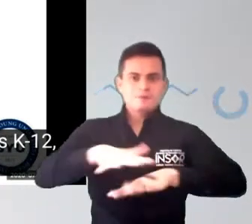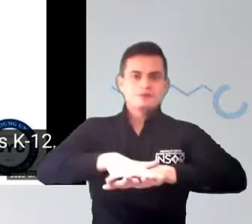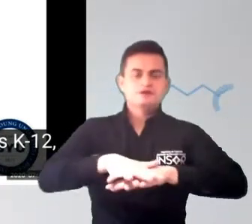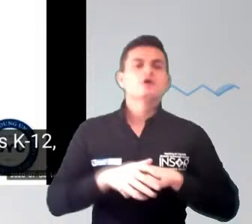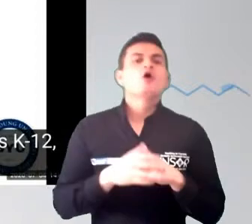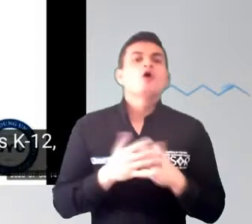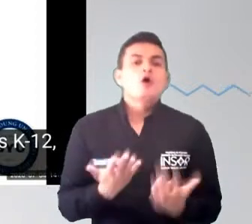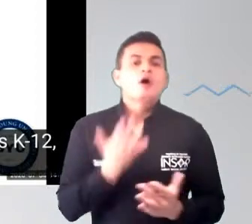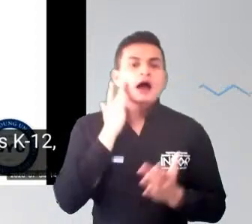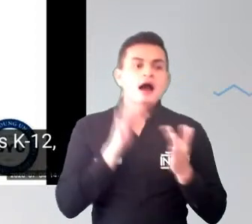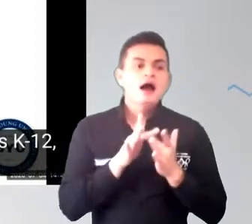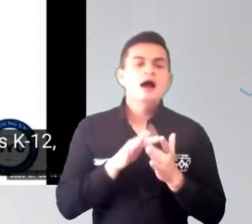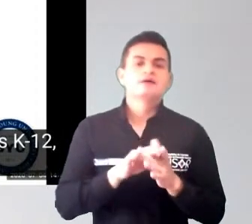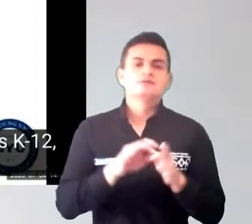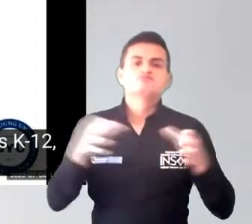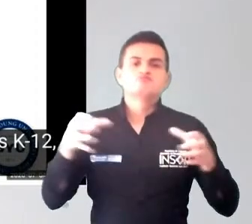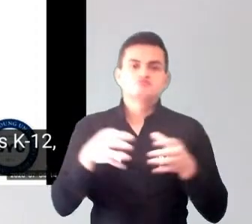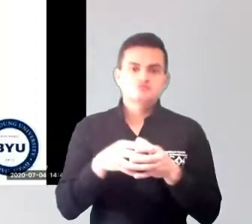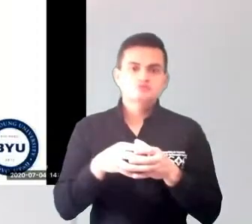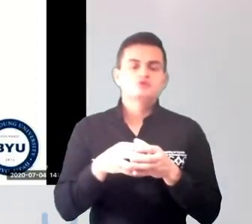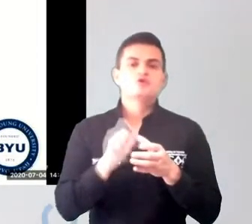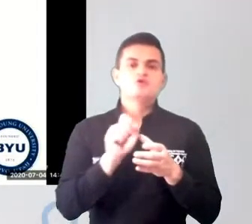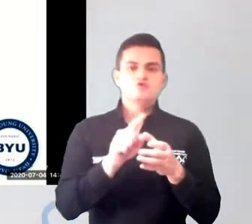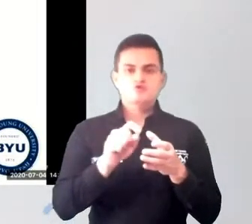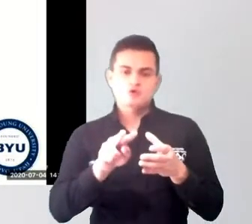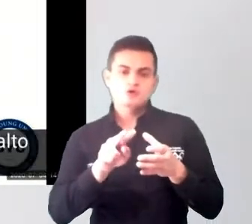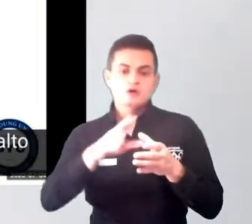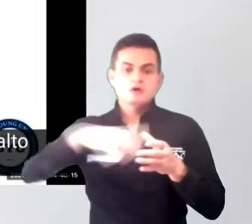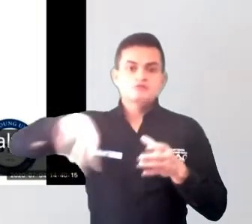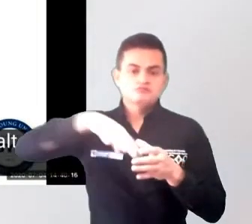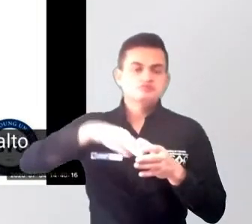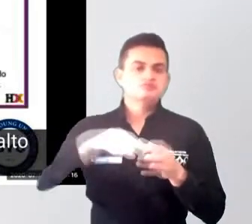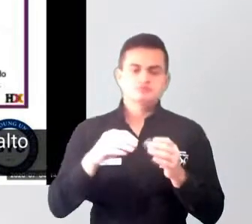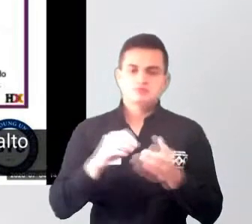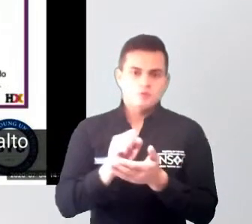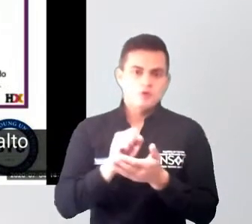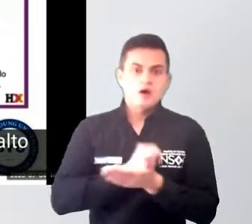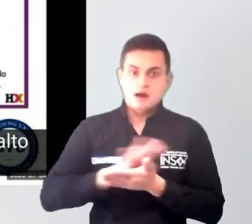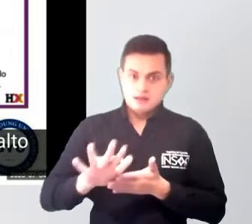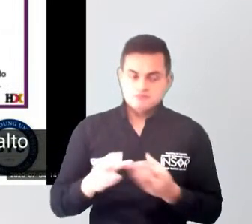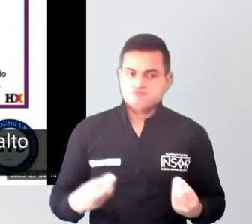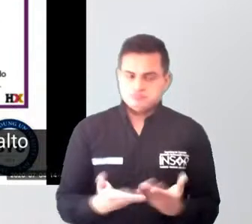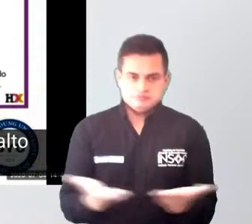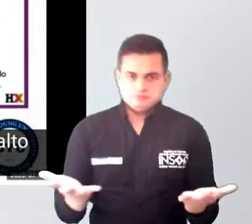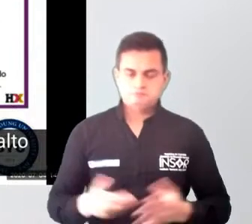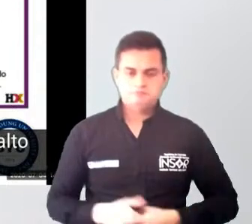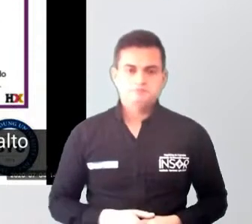12, que es de distribución gratuita. Y voy a continuar de ahí.